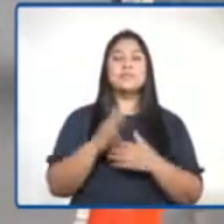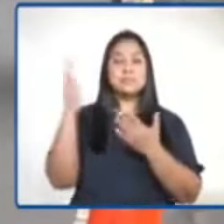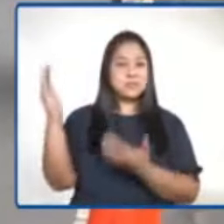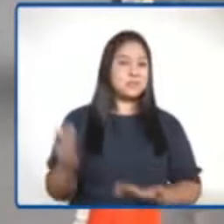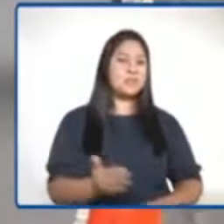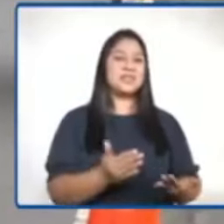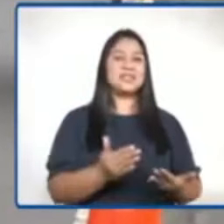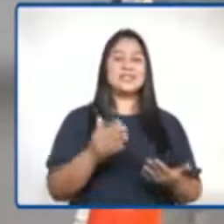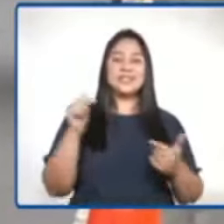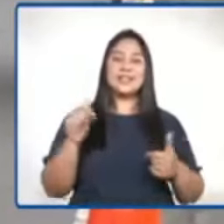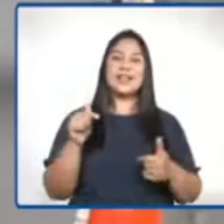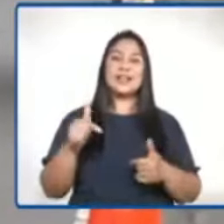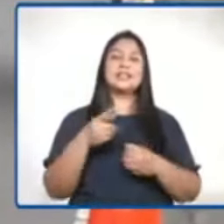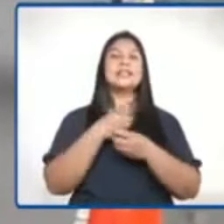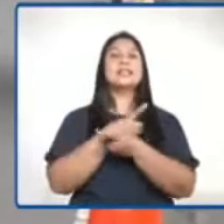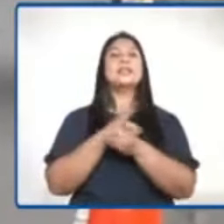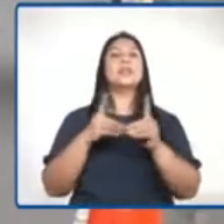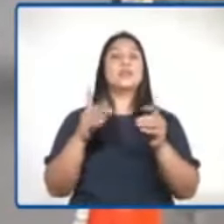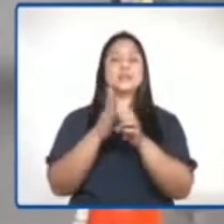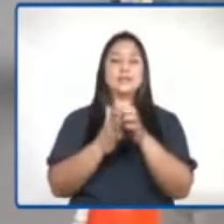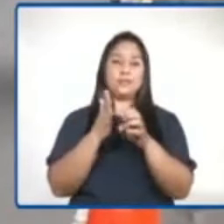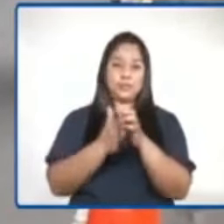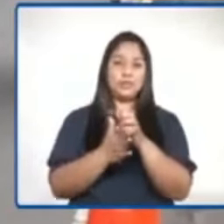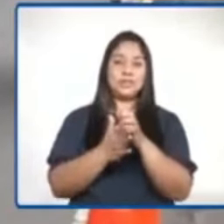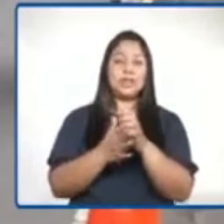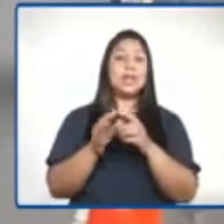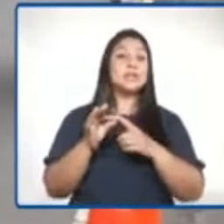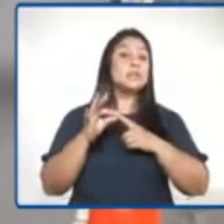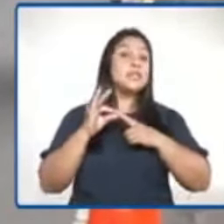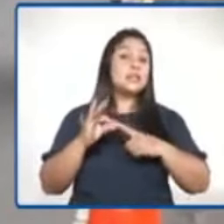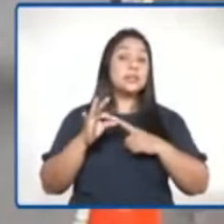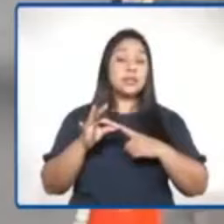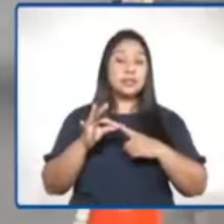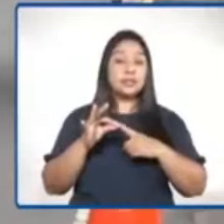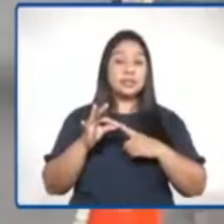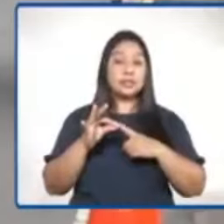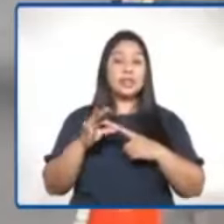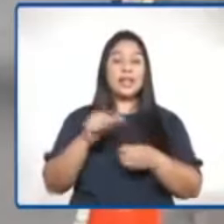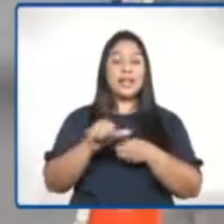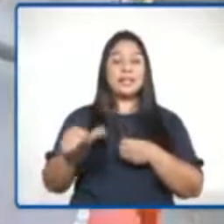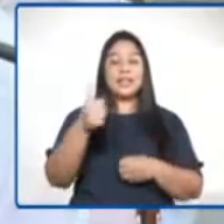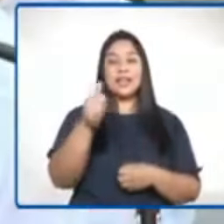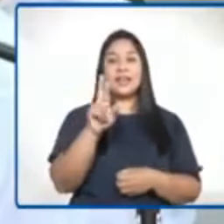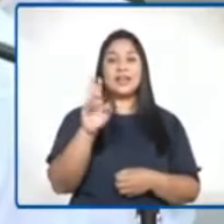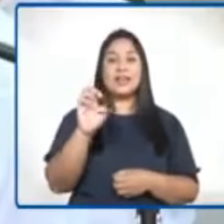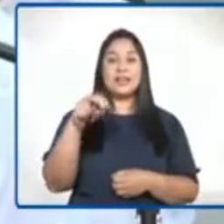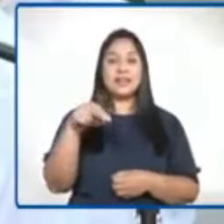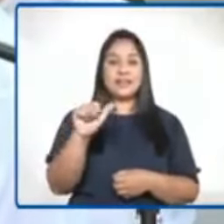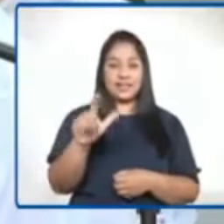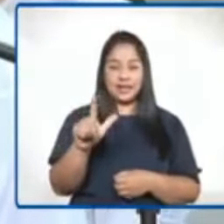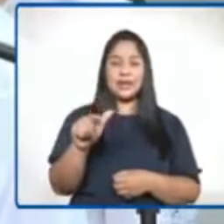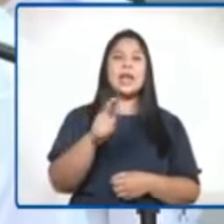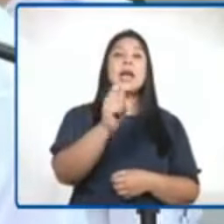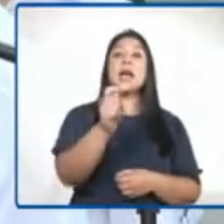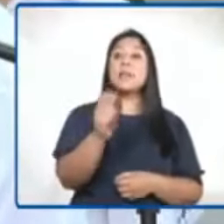bienvenidos a esta democracia Escuintla y especialmente Aldea El Arenal. Amigos de Aldea